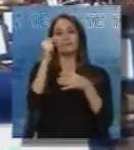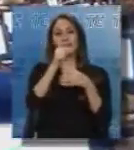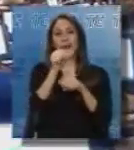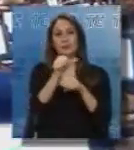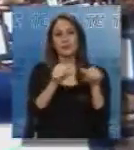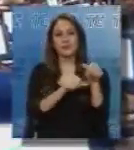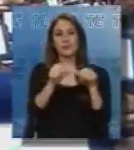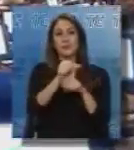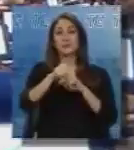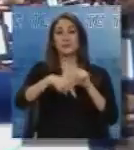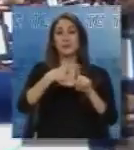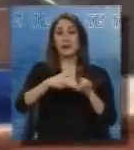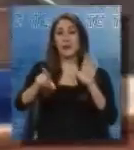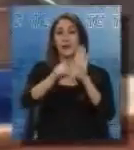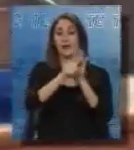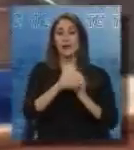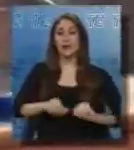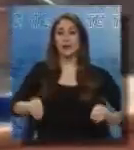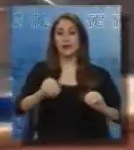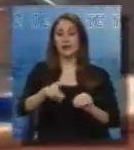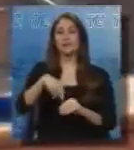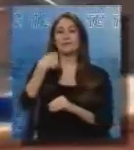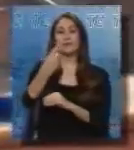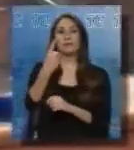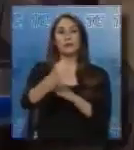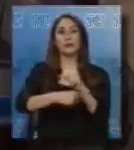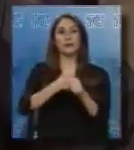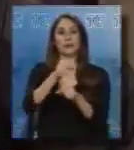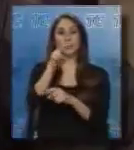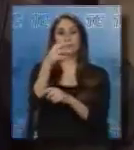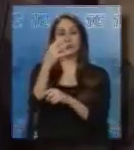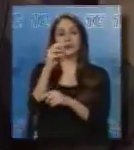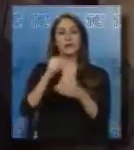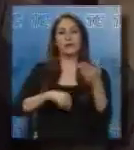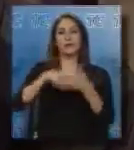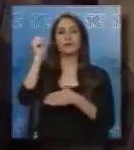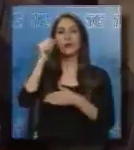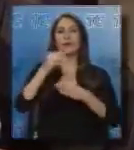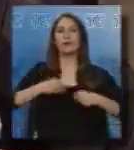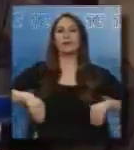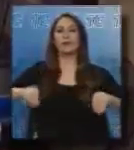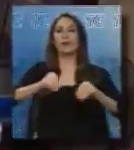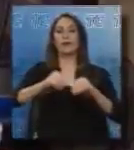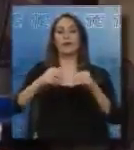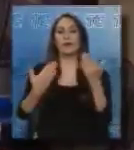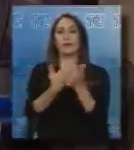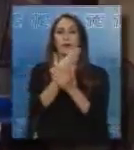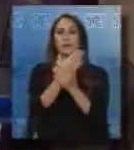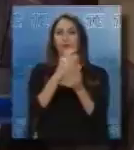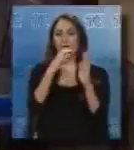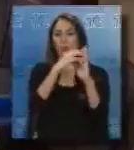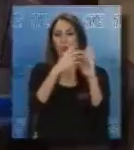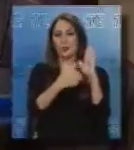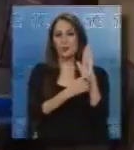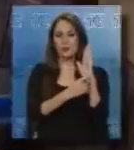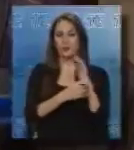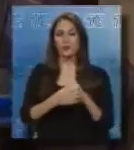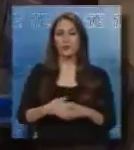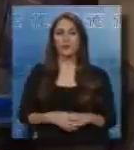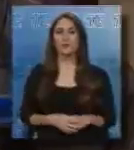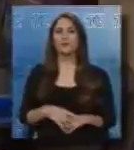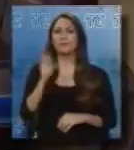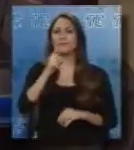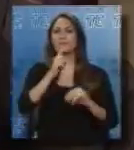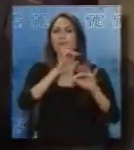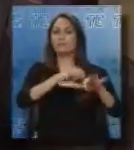ser la Ley de Tierras la primera normativa en ser aprobada el próximo año. Debe ser analizado para que exista política